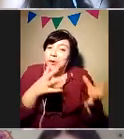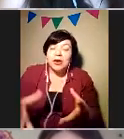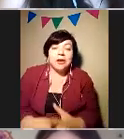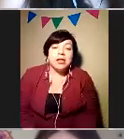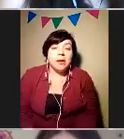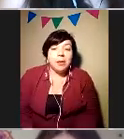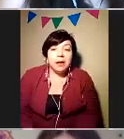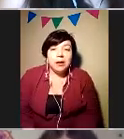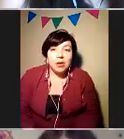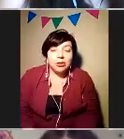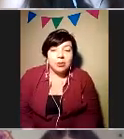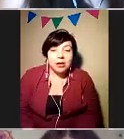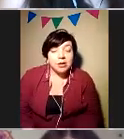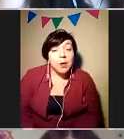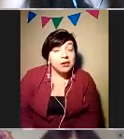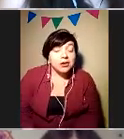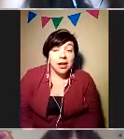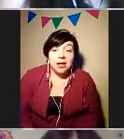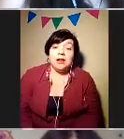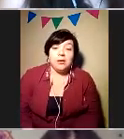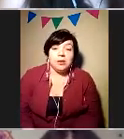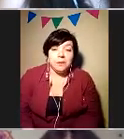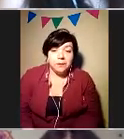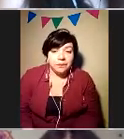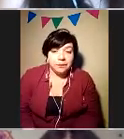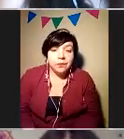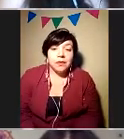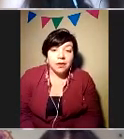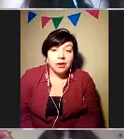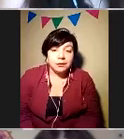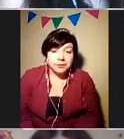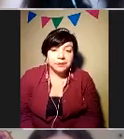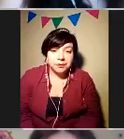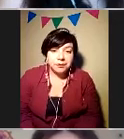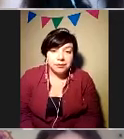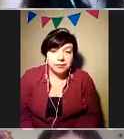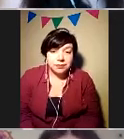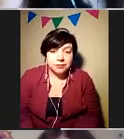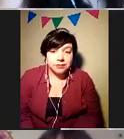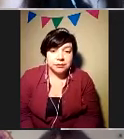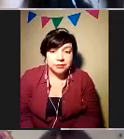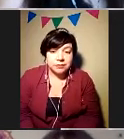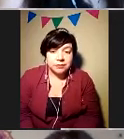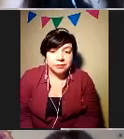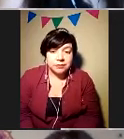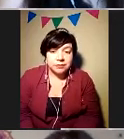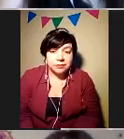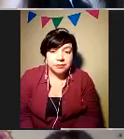que no hay un sobre cómo ir discutiendo, porque son acuerdos sociales en el fondo. Sí, totalmente, súper bueno su blog, así